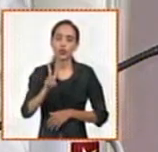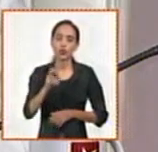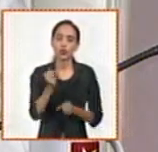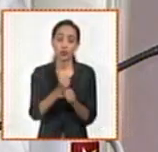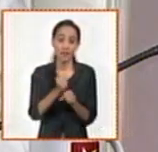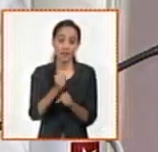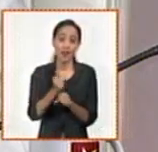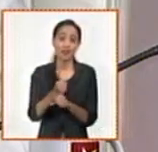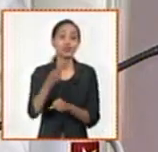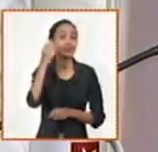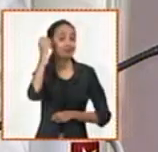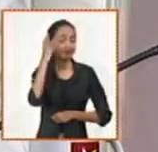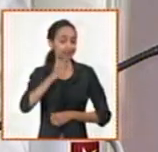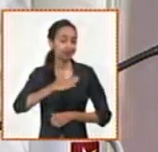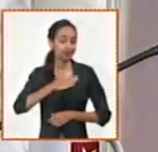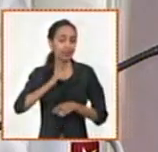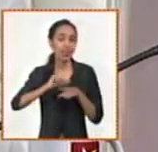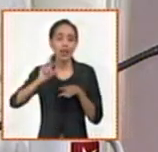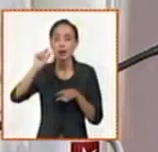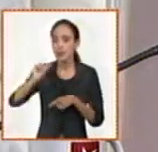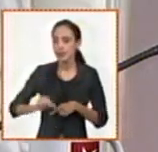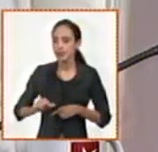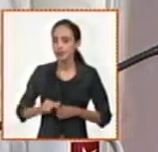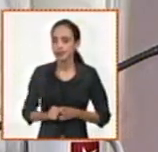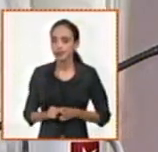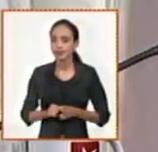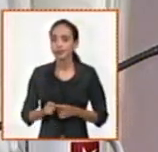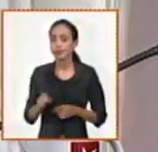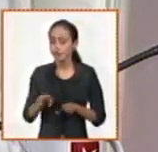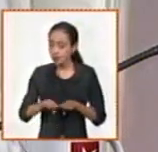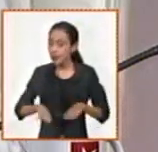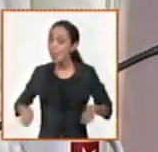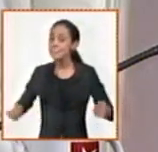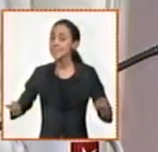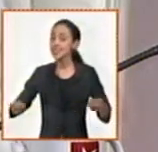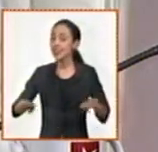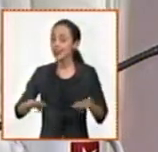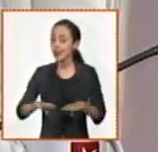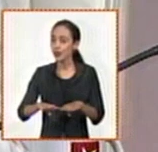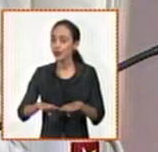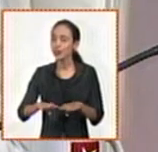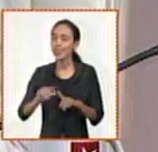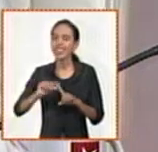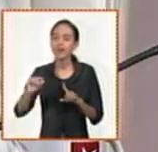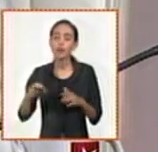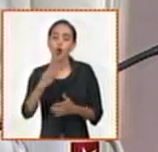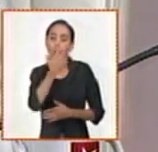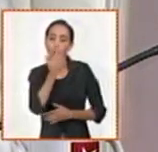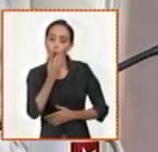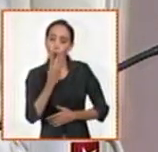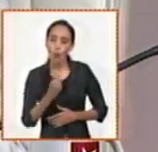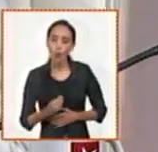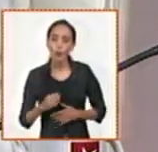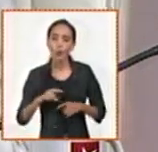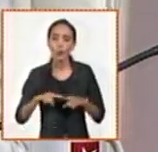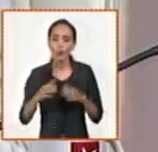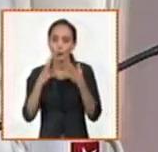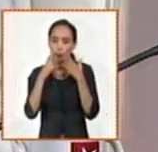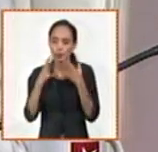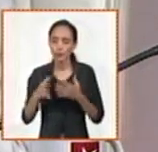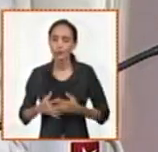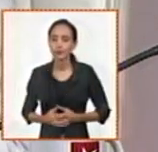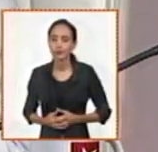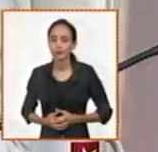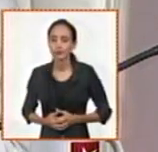de esa experimentación campesina. Y hay una mesa redonda para sobre los jóvenes, la juventud, porque